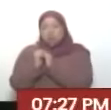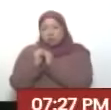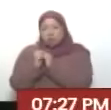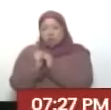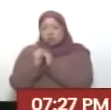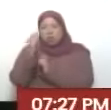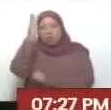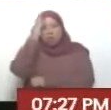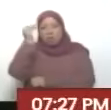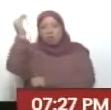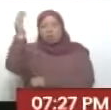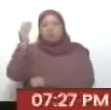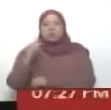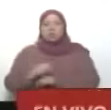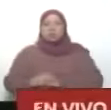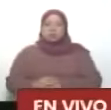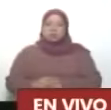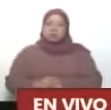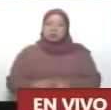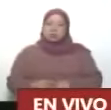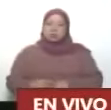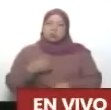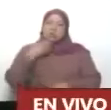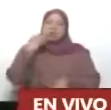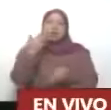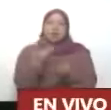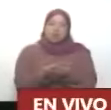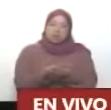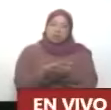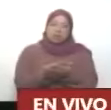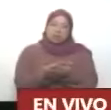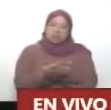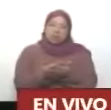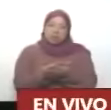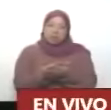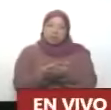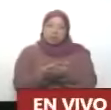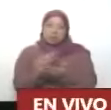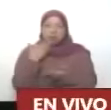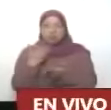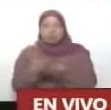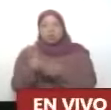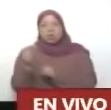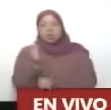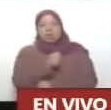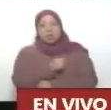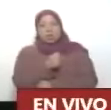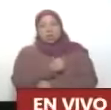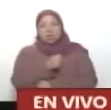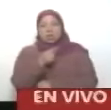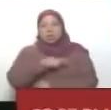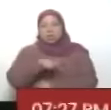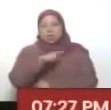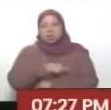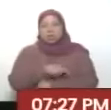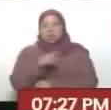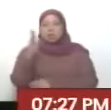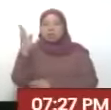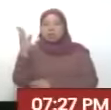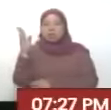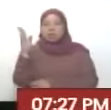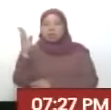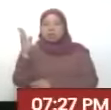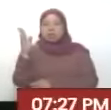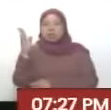Y las bendiciones llegaron. Le agradezco. Le agradezco a la Iglesia Católica, a las iglesias